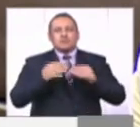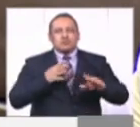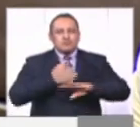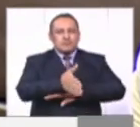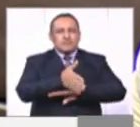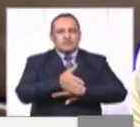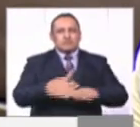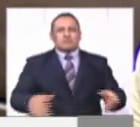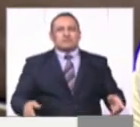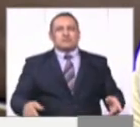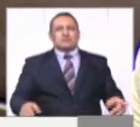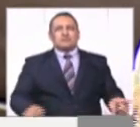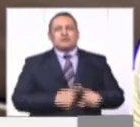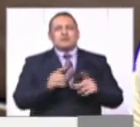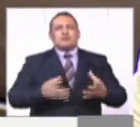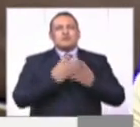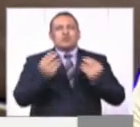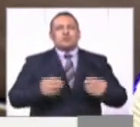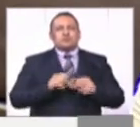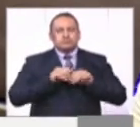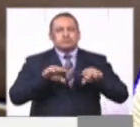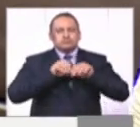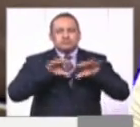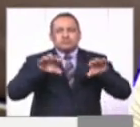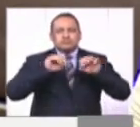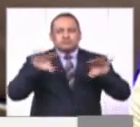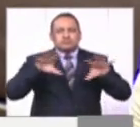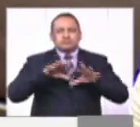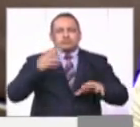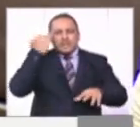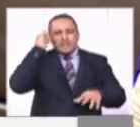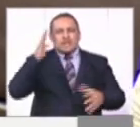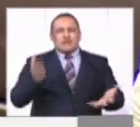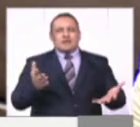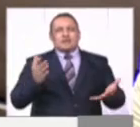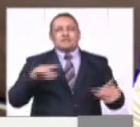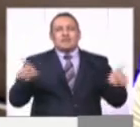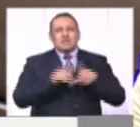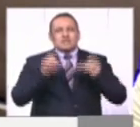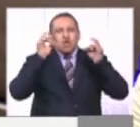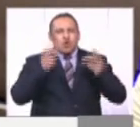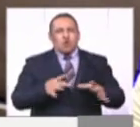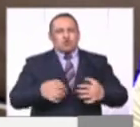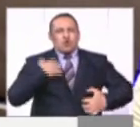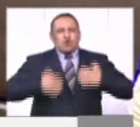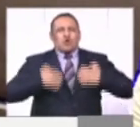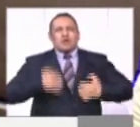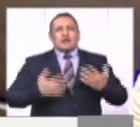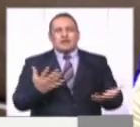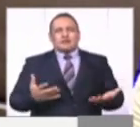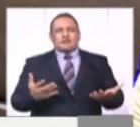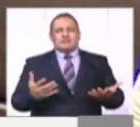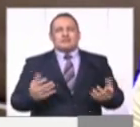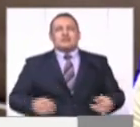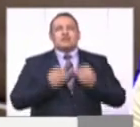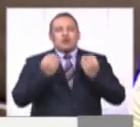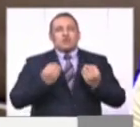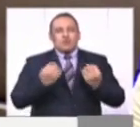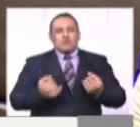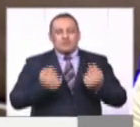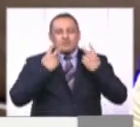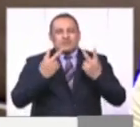metidos y fueron proliferando esa ideología de odio de resentimiento y